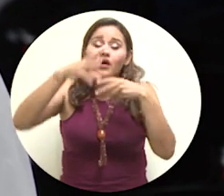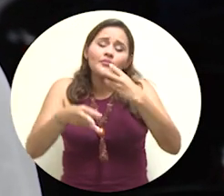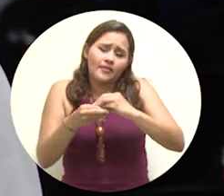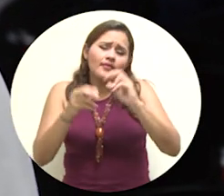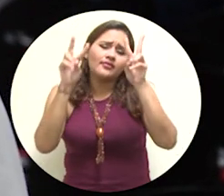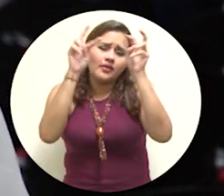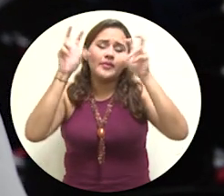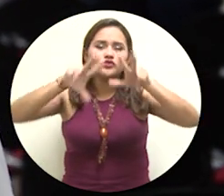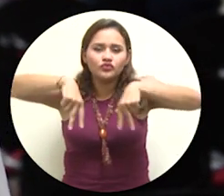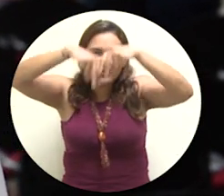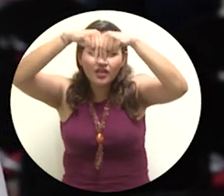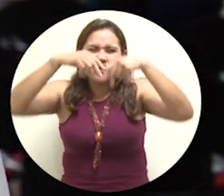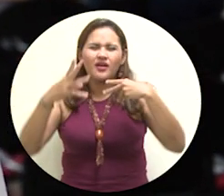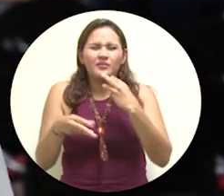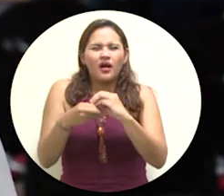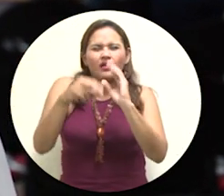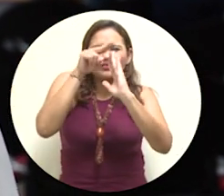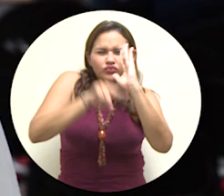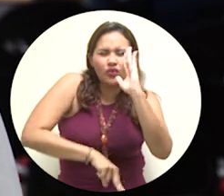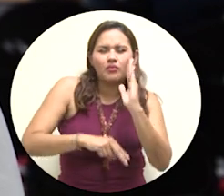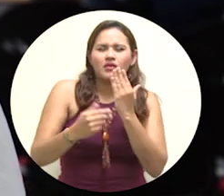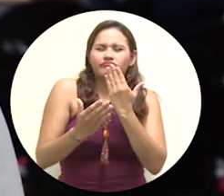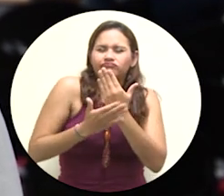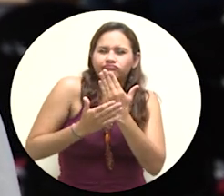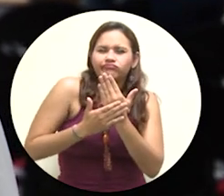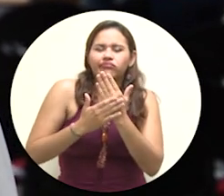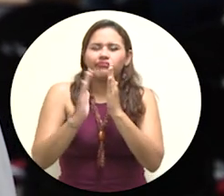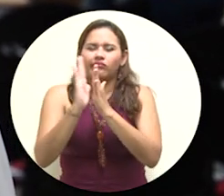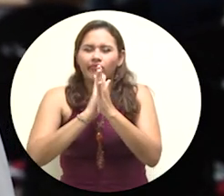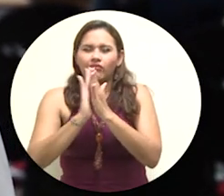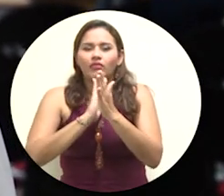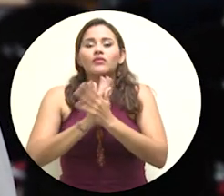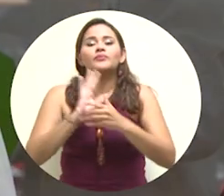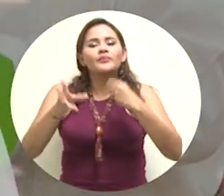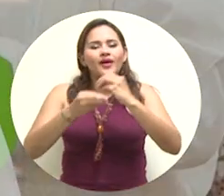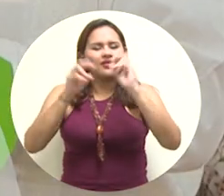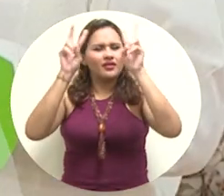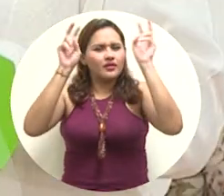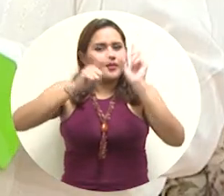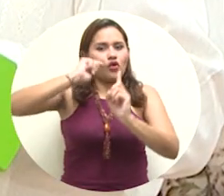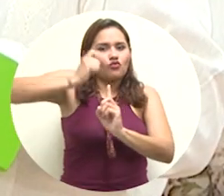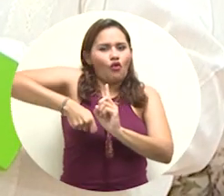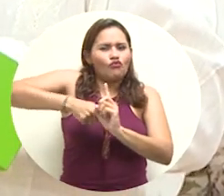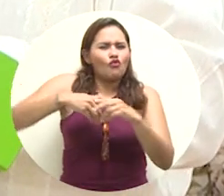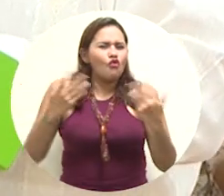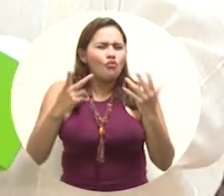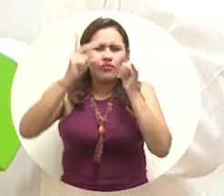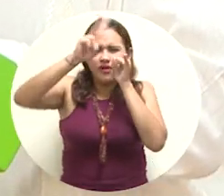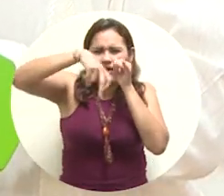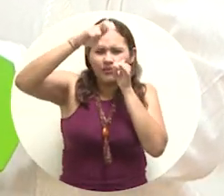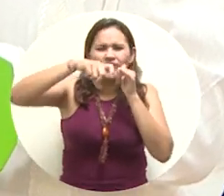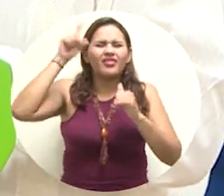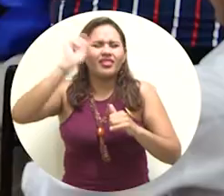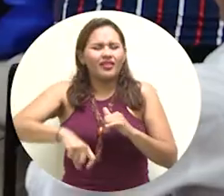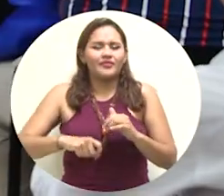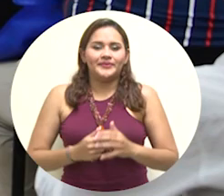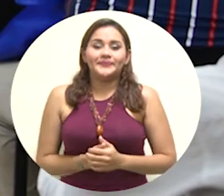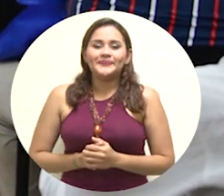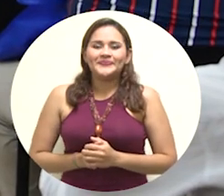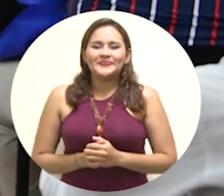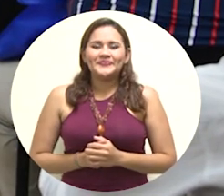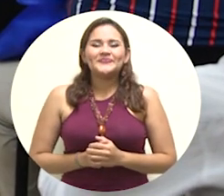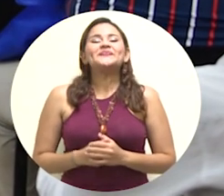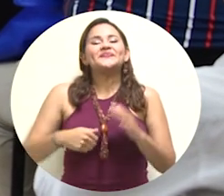social, política y gremial del sector agropecuario y el rol que juega el ingeniero agrónomo en ese sector.